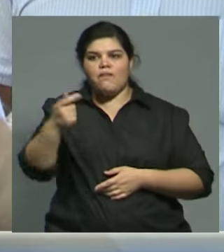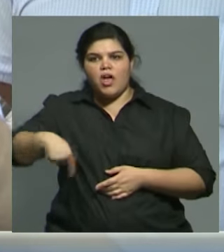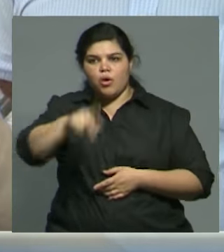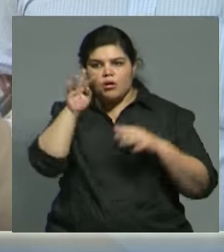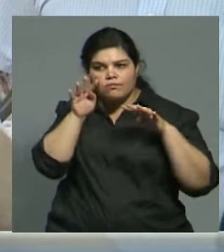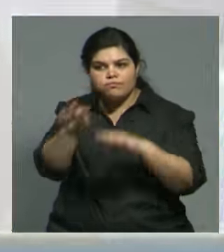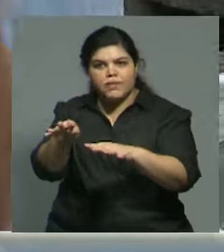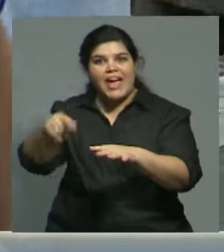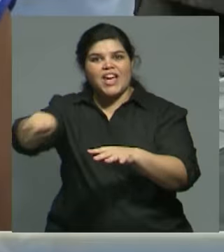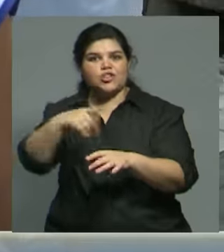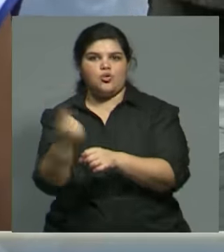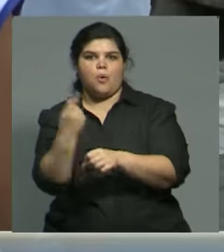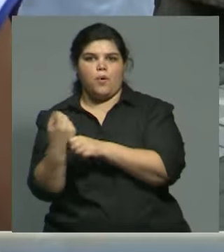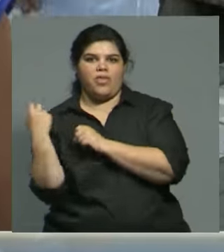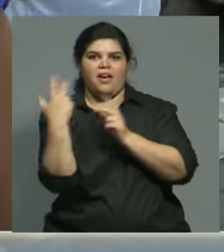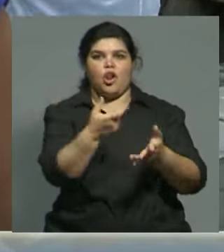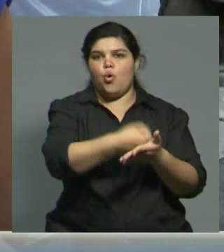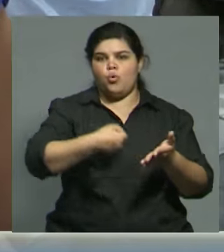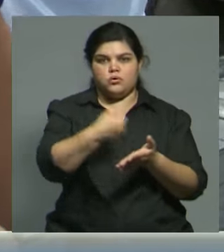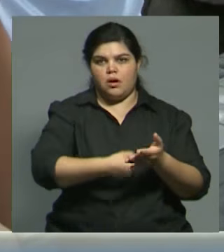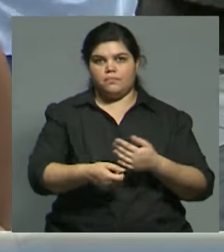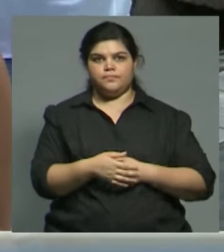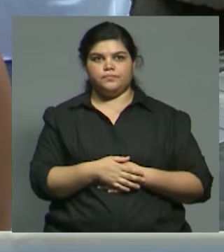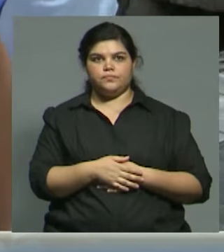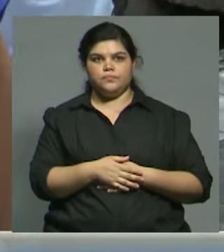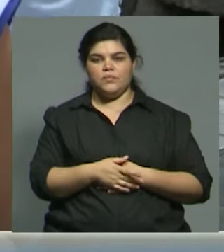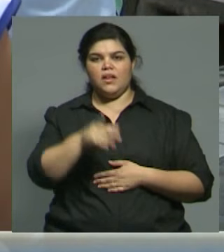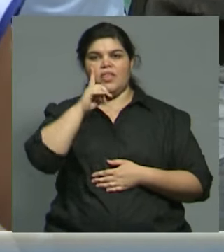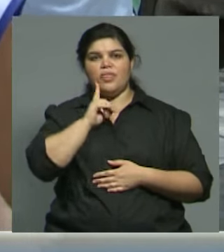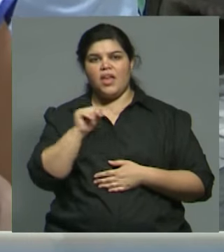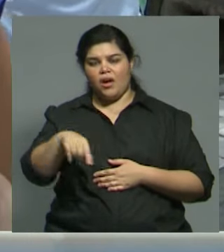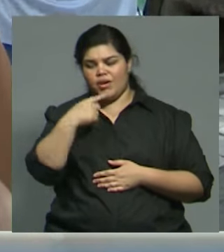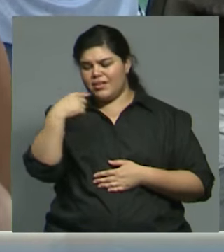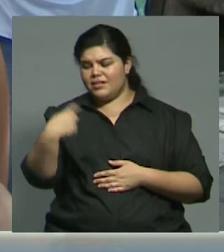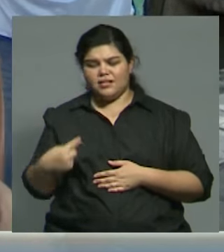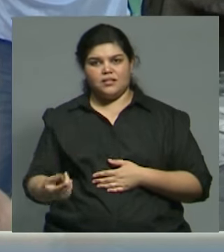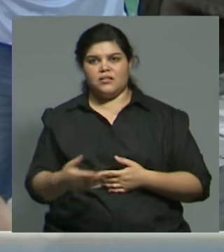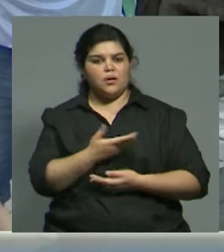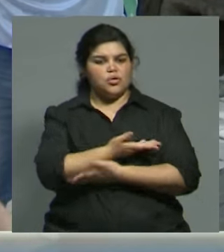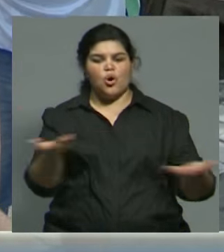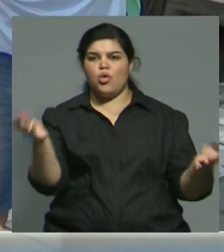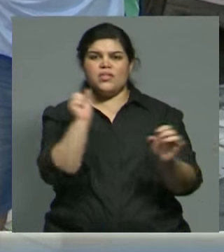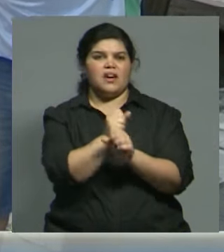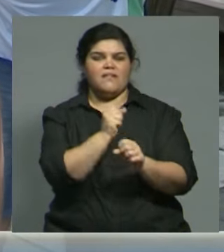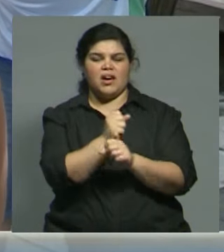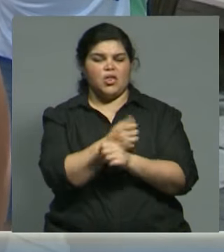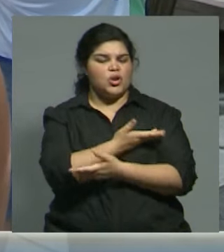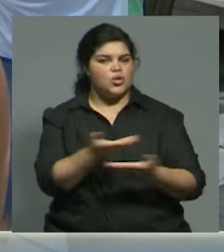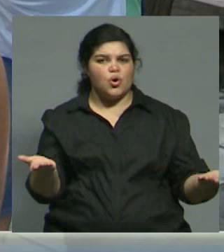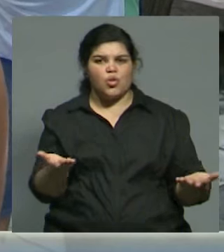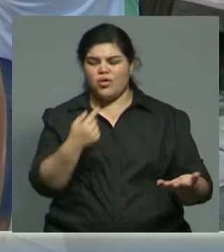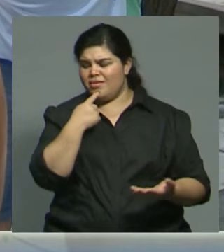tienen esa posibilidad. Es un día muy triste para los jubilados y los trabajadores en general. Venimos